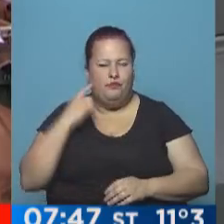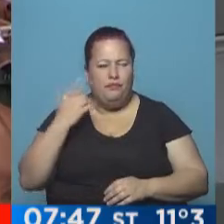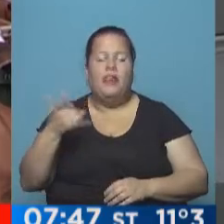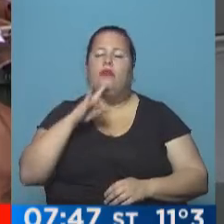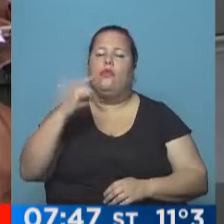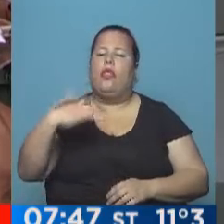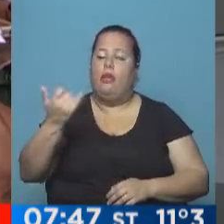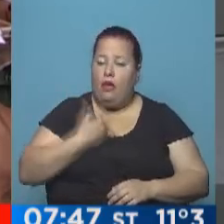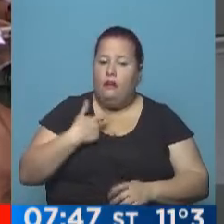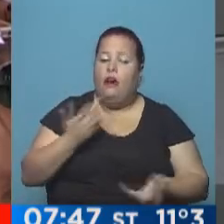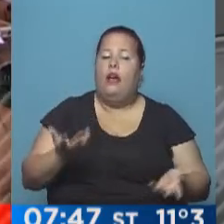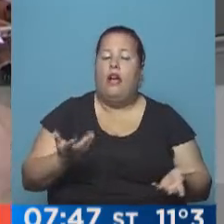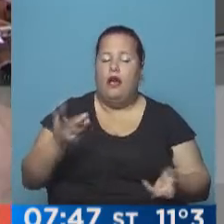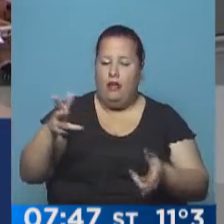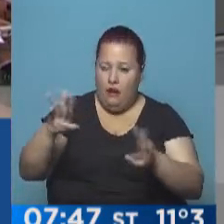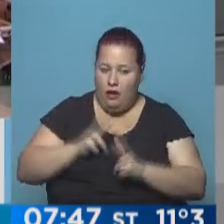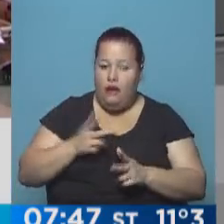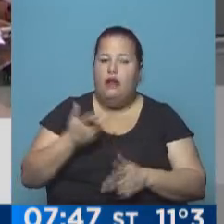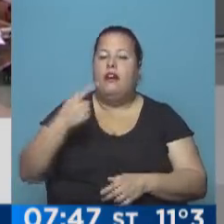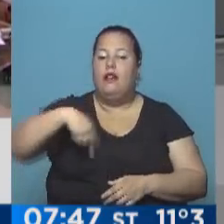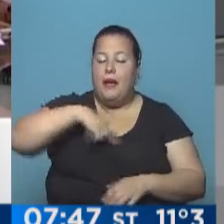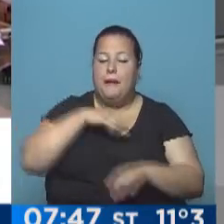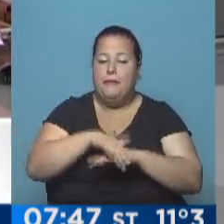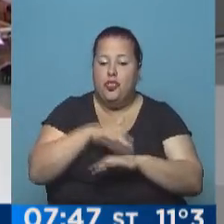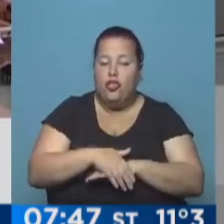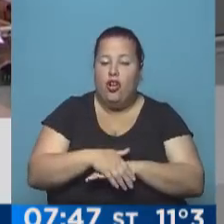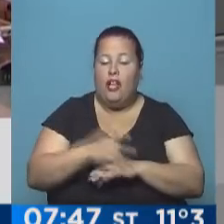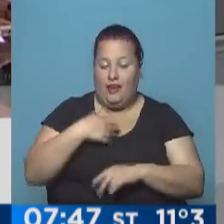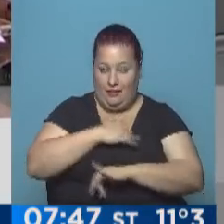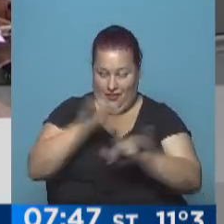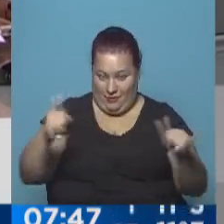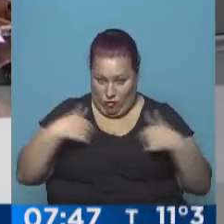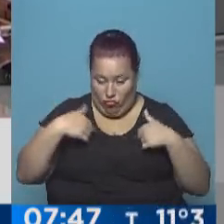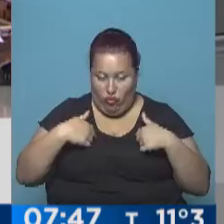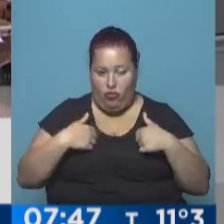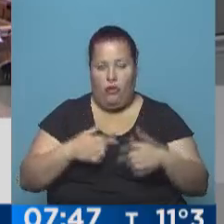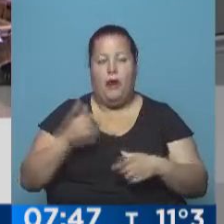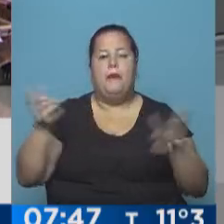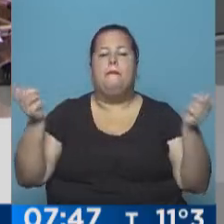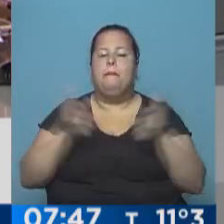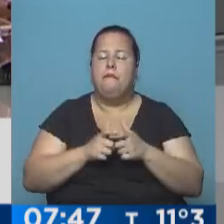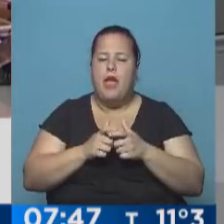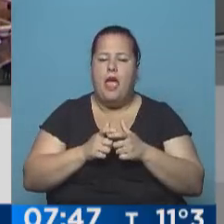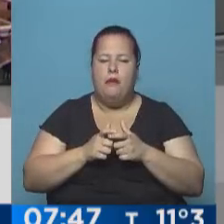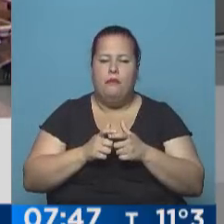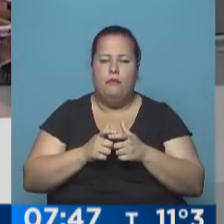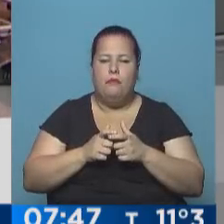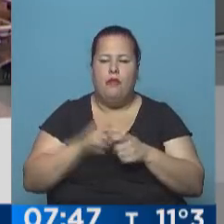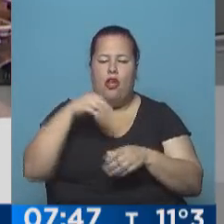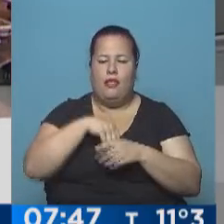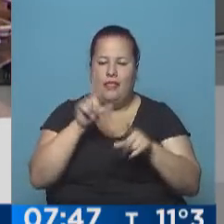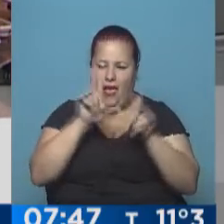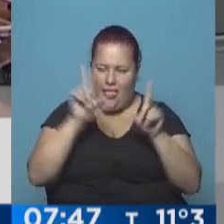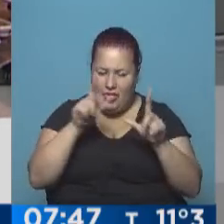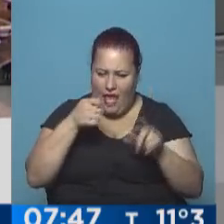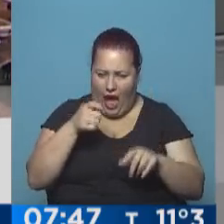diga a nosotros, los misioneros, a quien les habla, a los miembros que integran el canal y